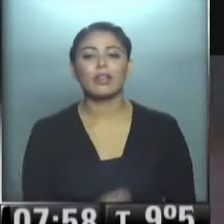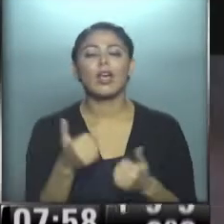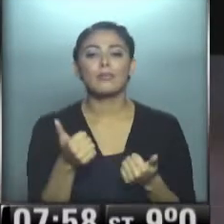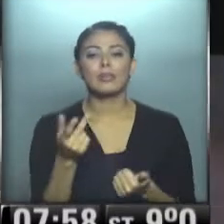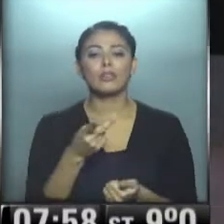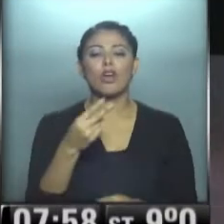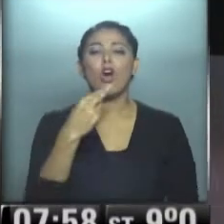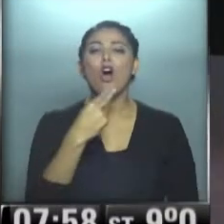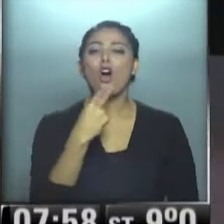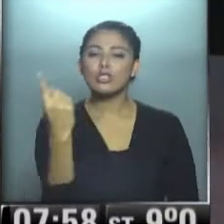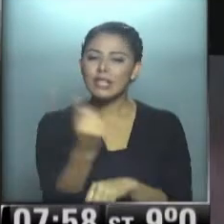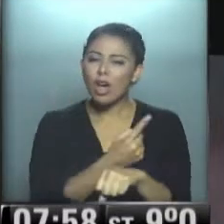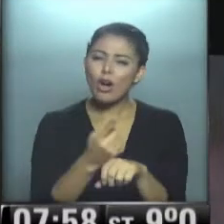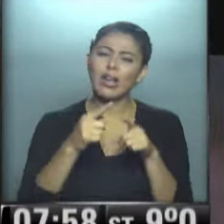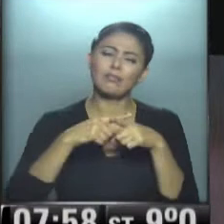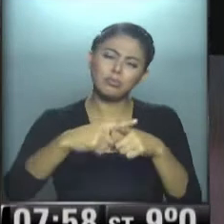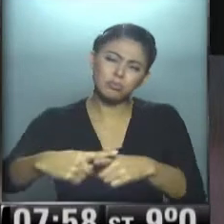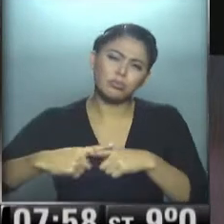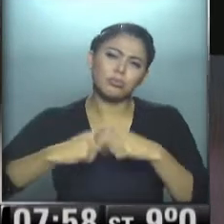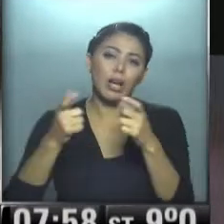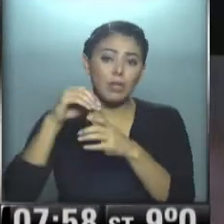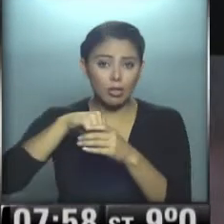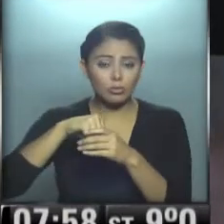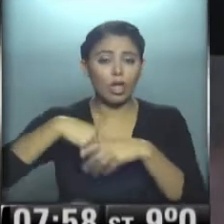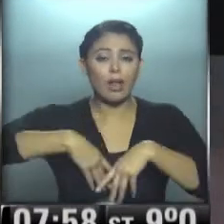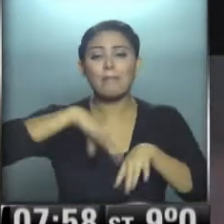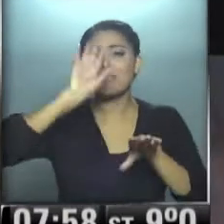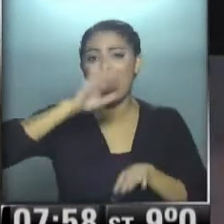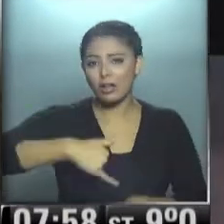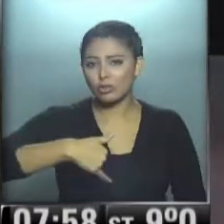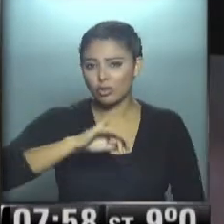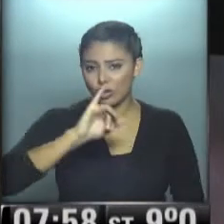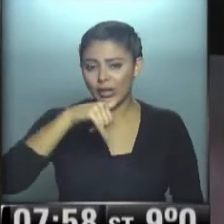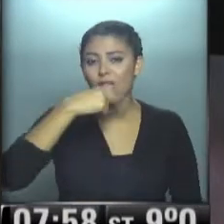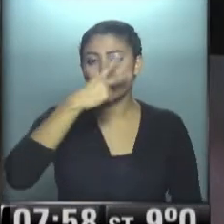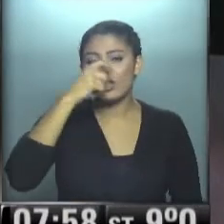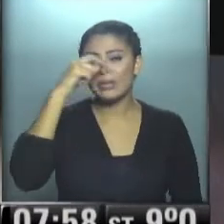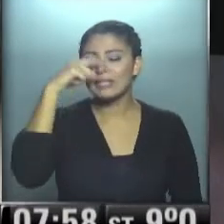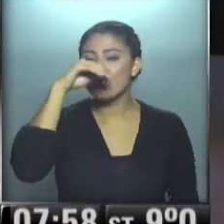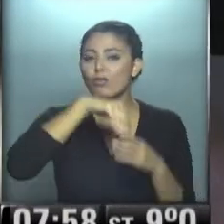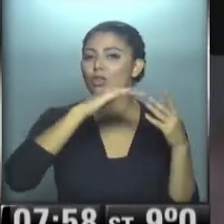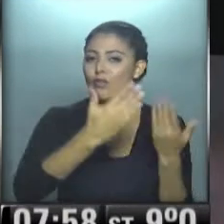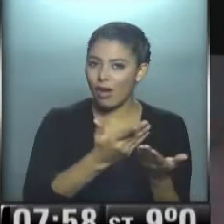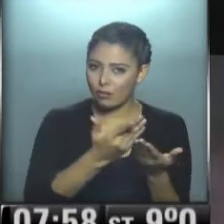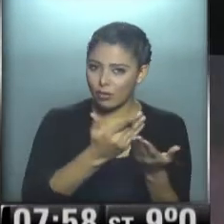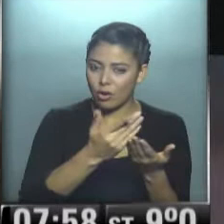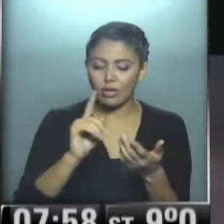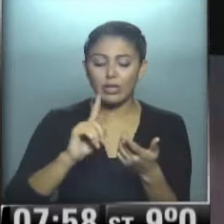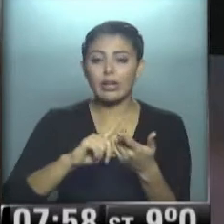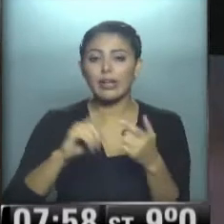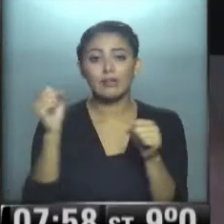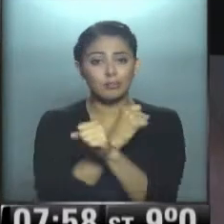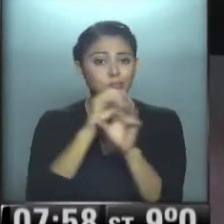11 horas de debate la cámara baja un amplio consenso político 227 votos a favor la